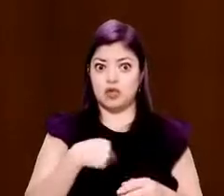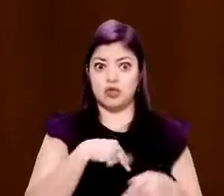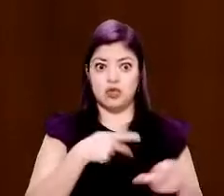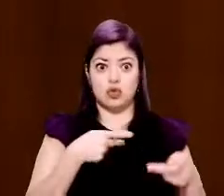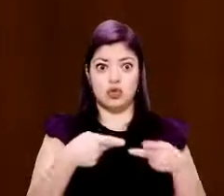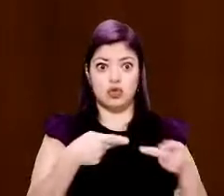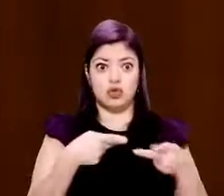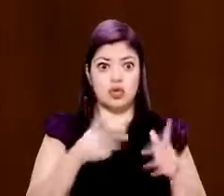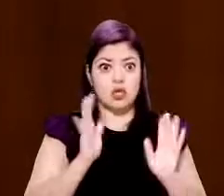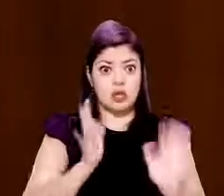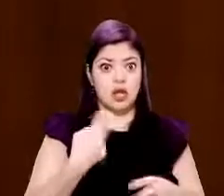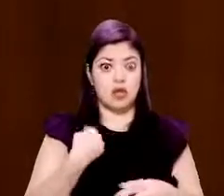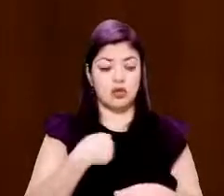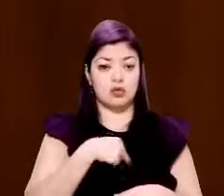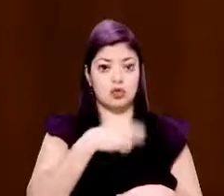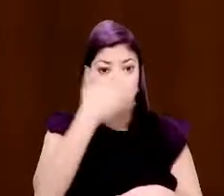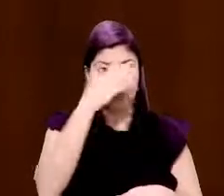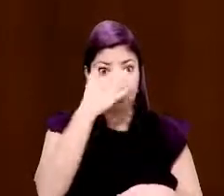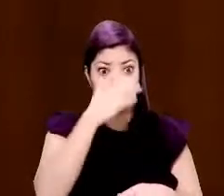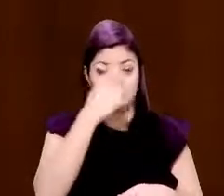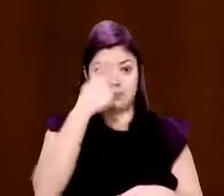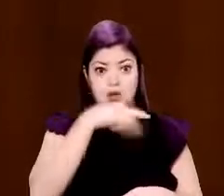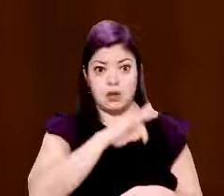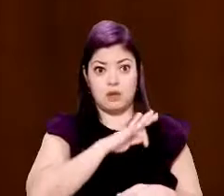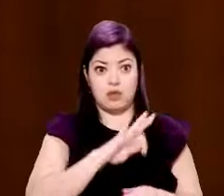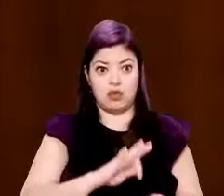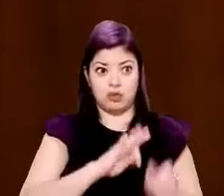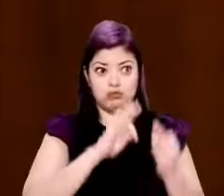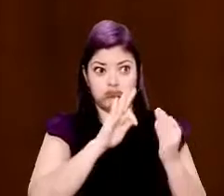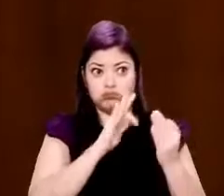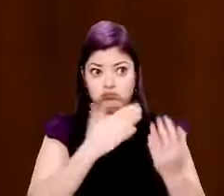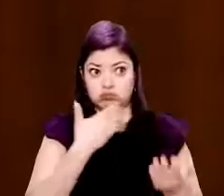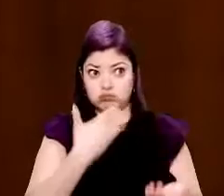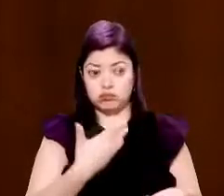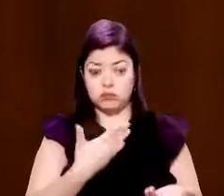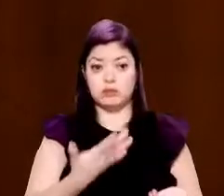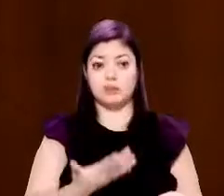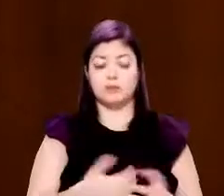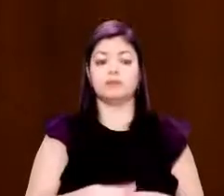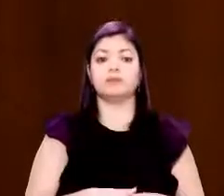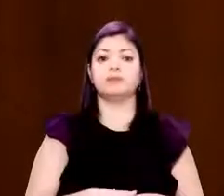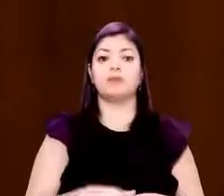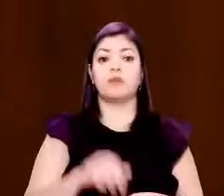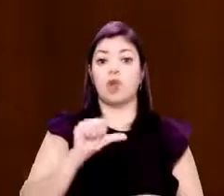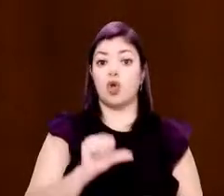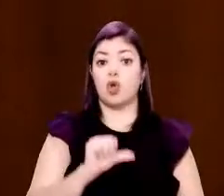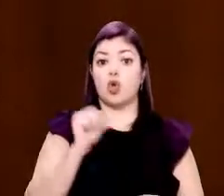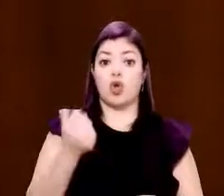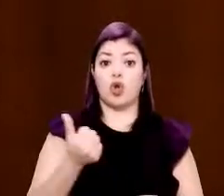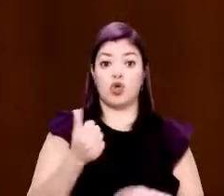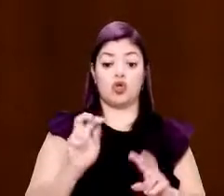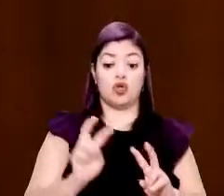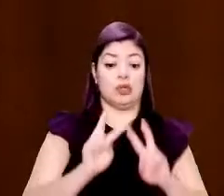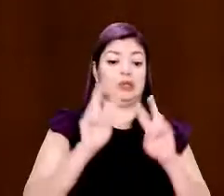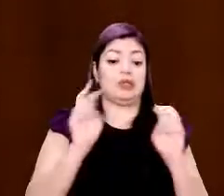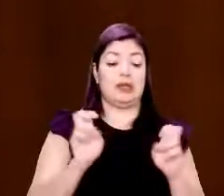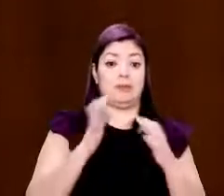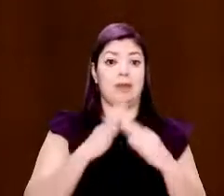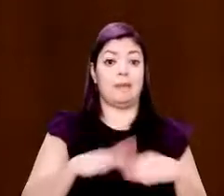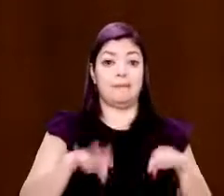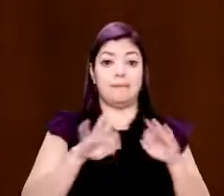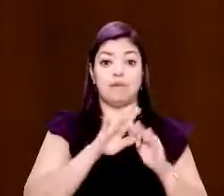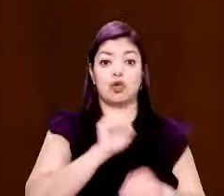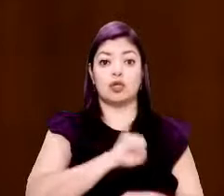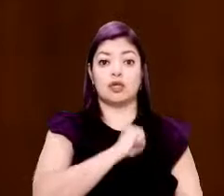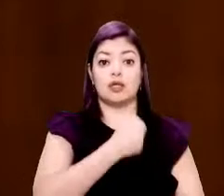y estamos capacitados para enfrentarla? A su vez, uno de los temas de mayor importancia en salud